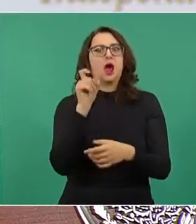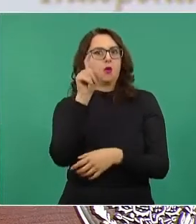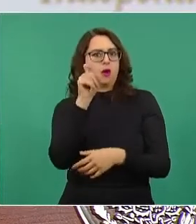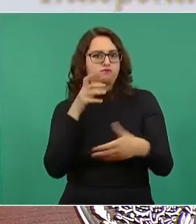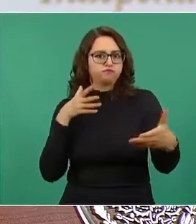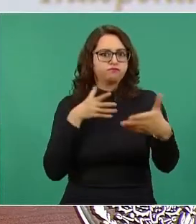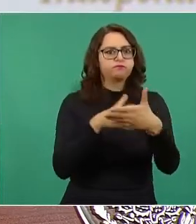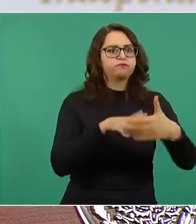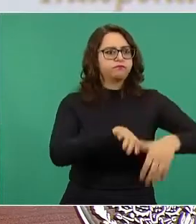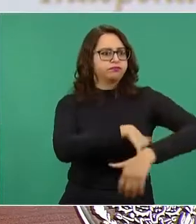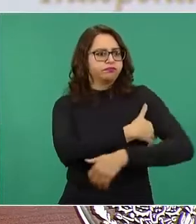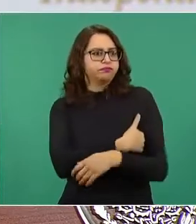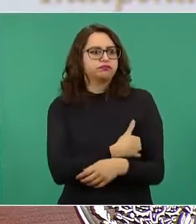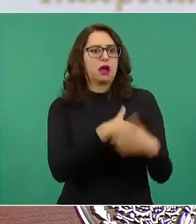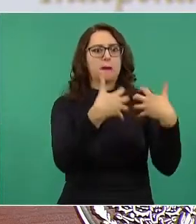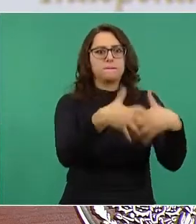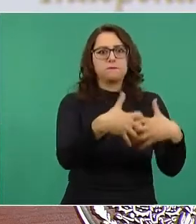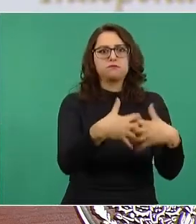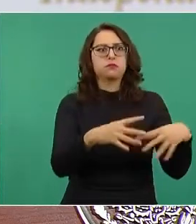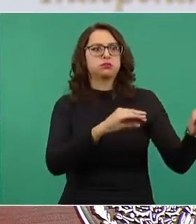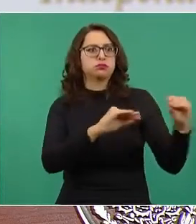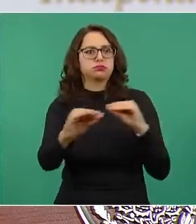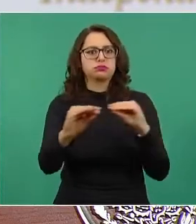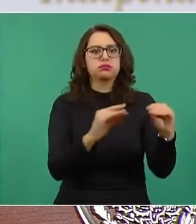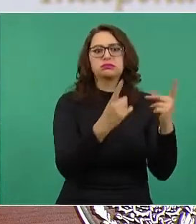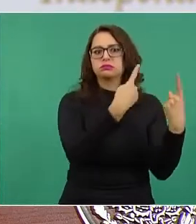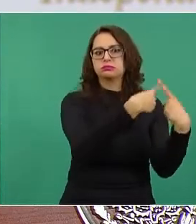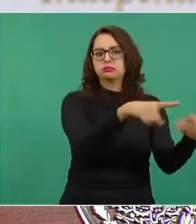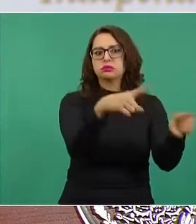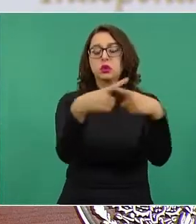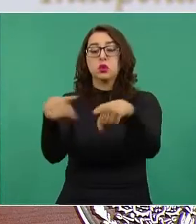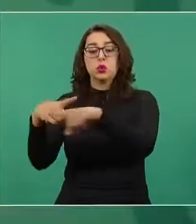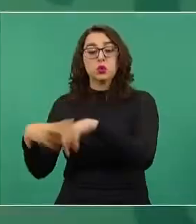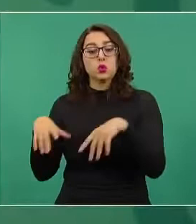Michoacán, fue en ese entonces,